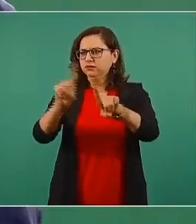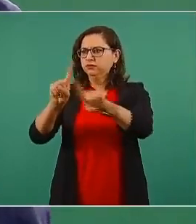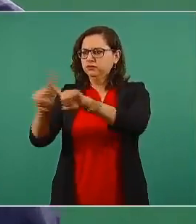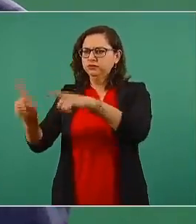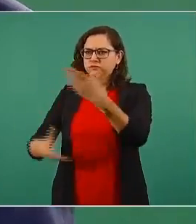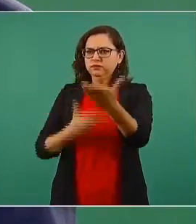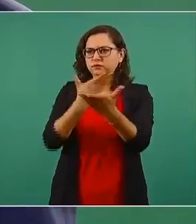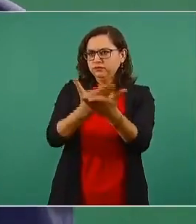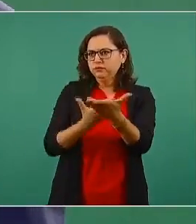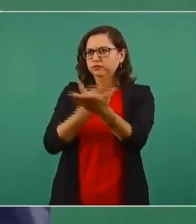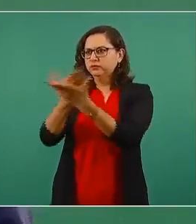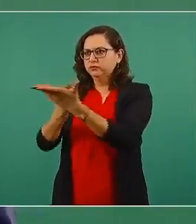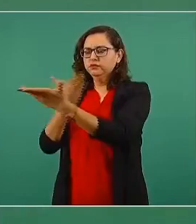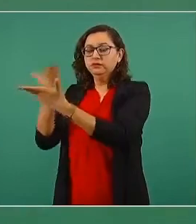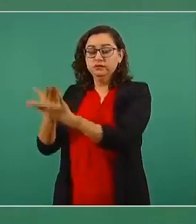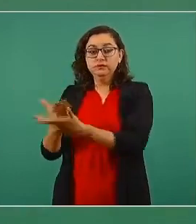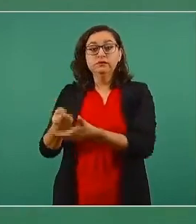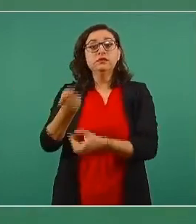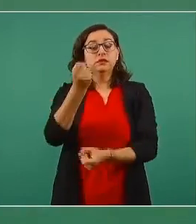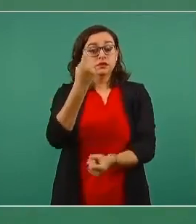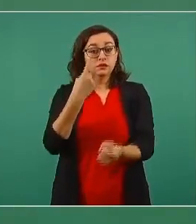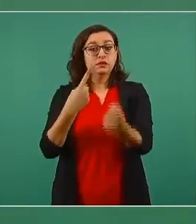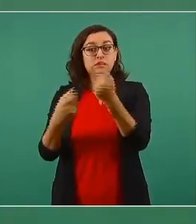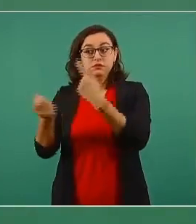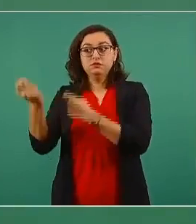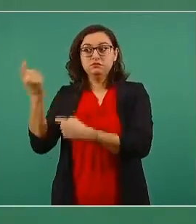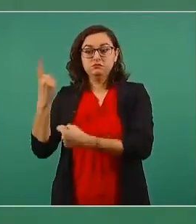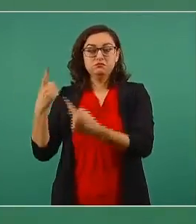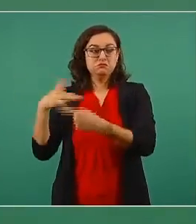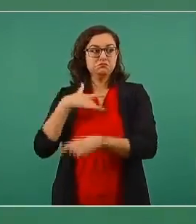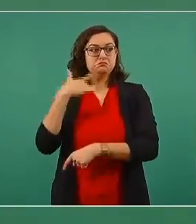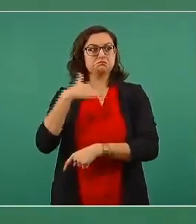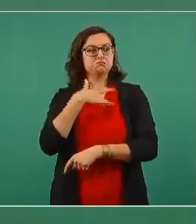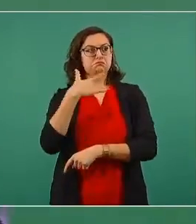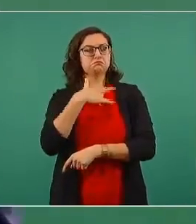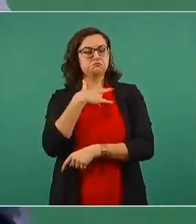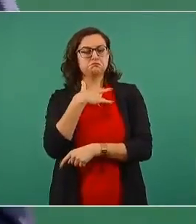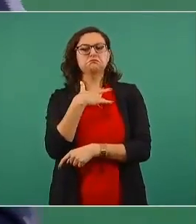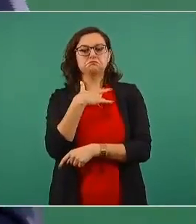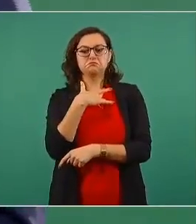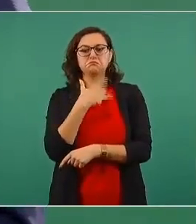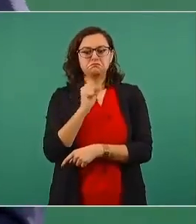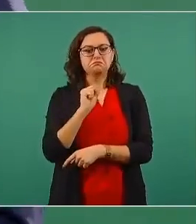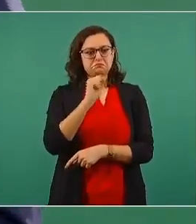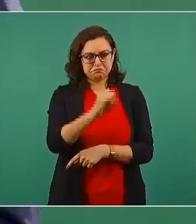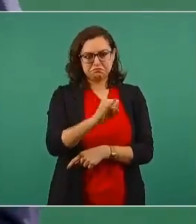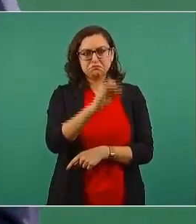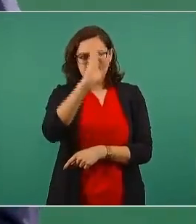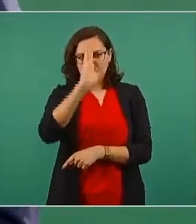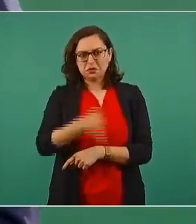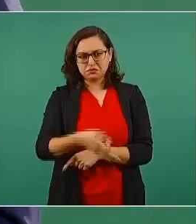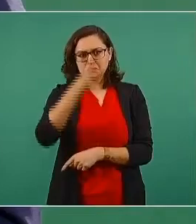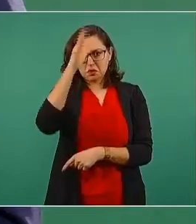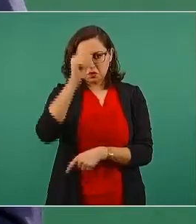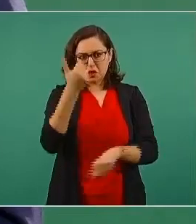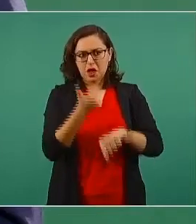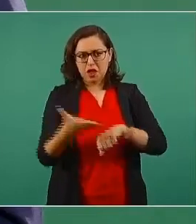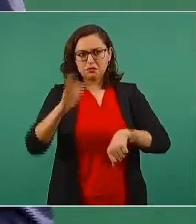afortunadamente los que manejan los fondos han aceptado,